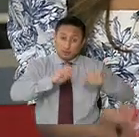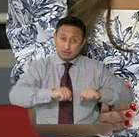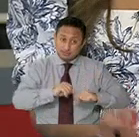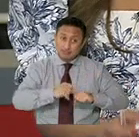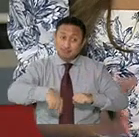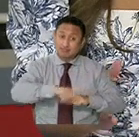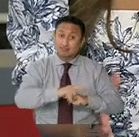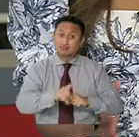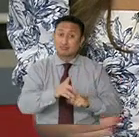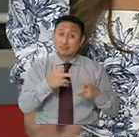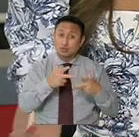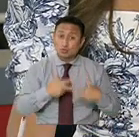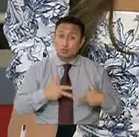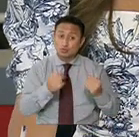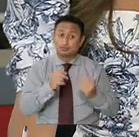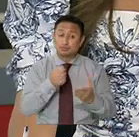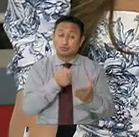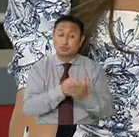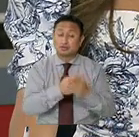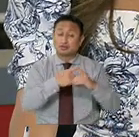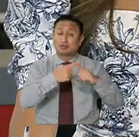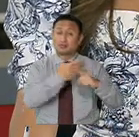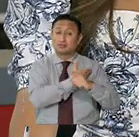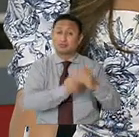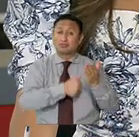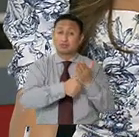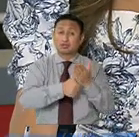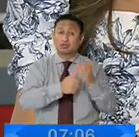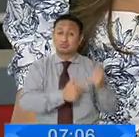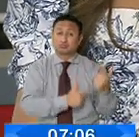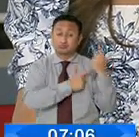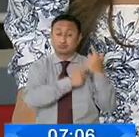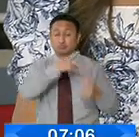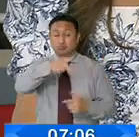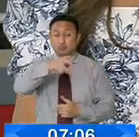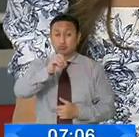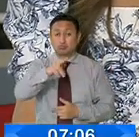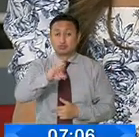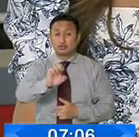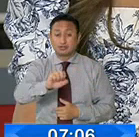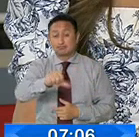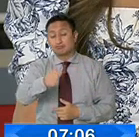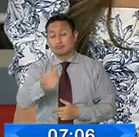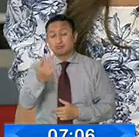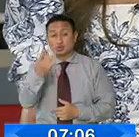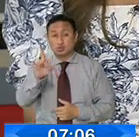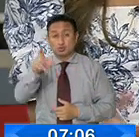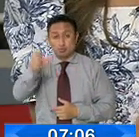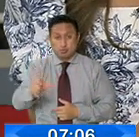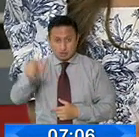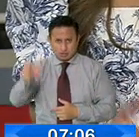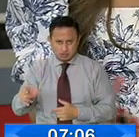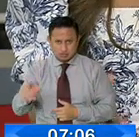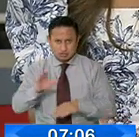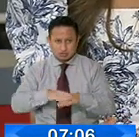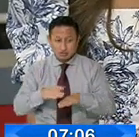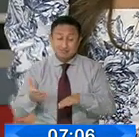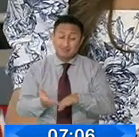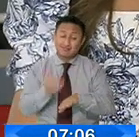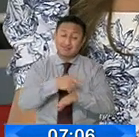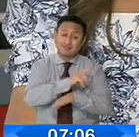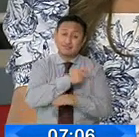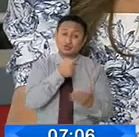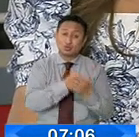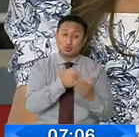presunto delito de peculado en contra del exministro de Defensa, Javier Ponce, y 18 personas más por el proceso de adquisición de